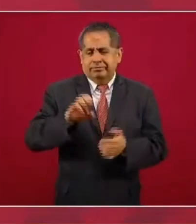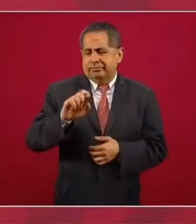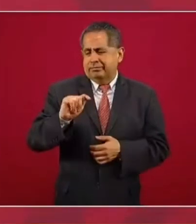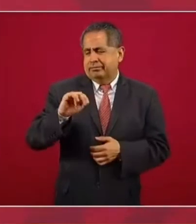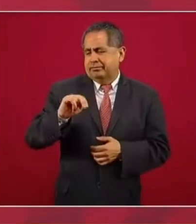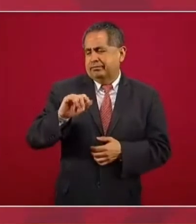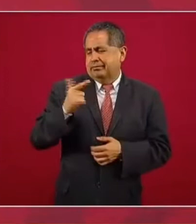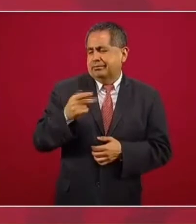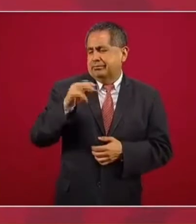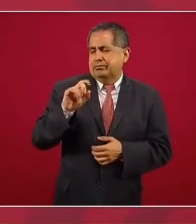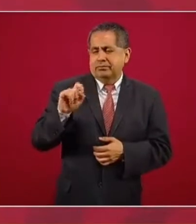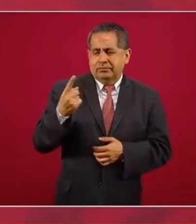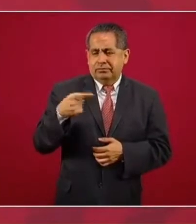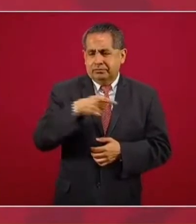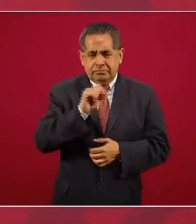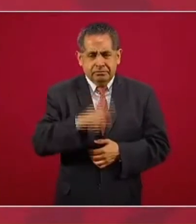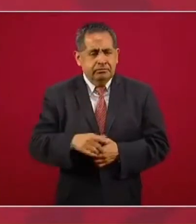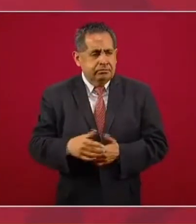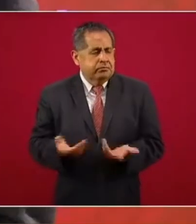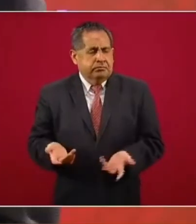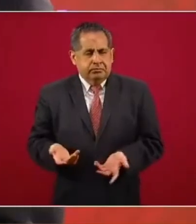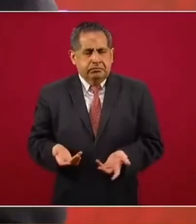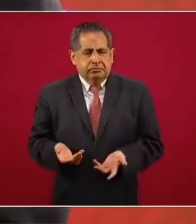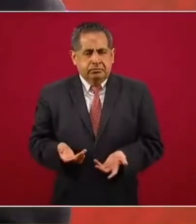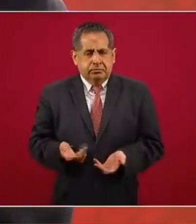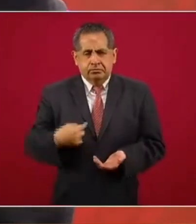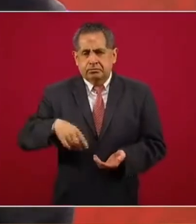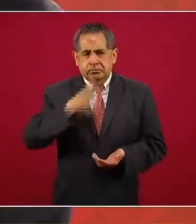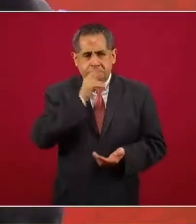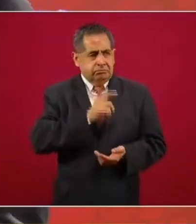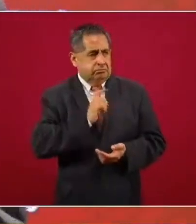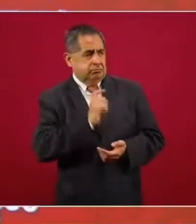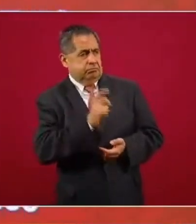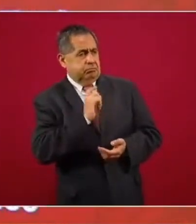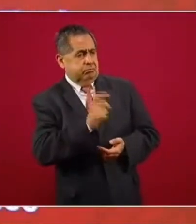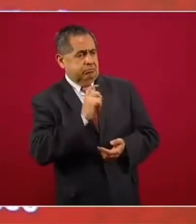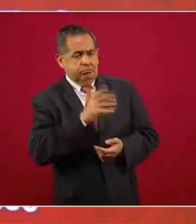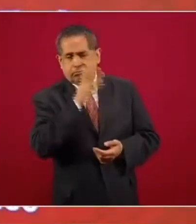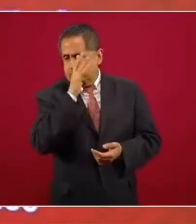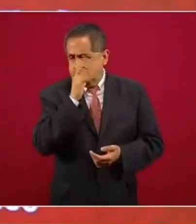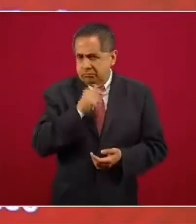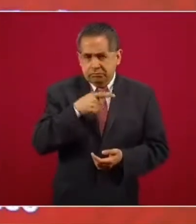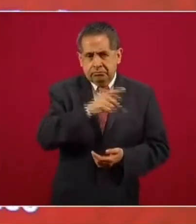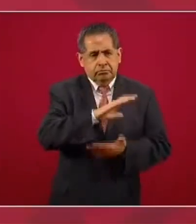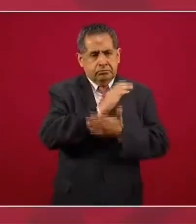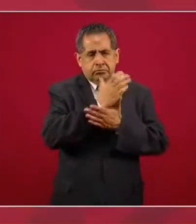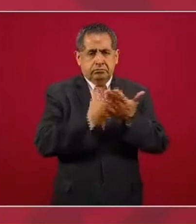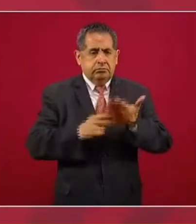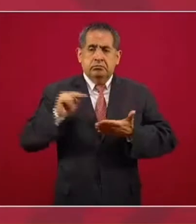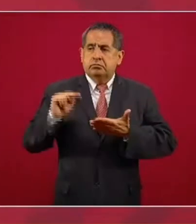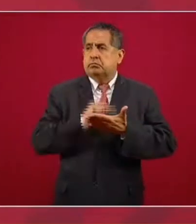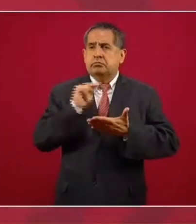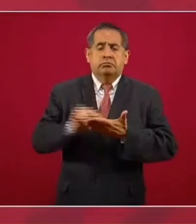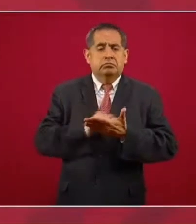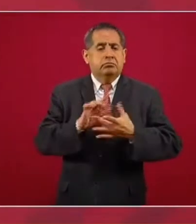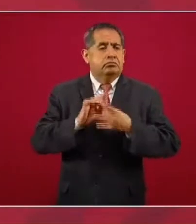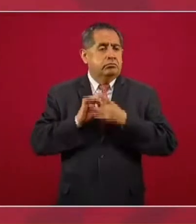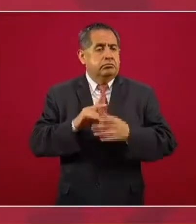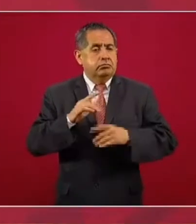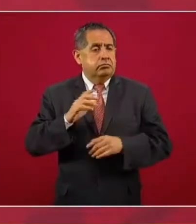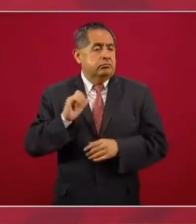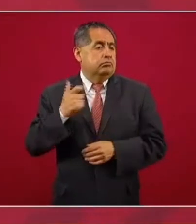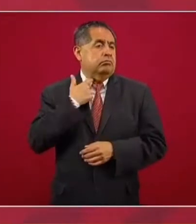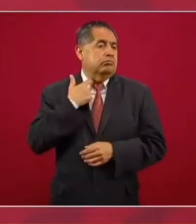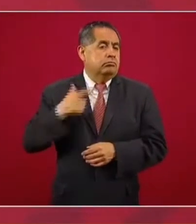21. ¿Cómo vamos a seguir pagando por ese contrato que firmaron durante el